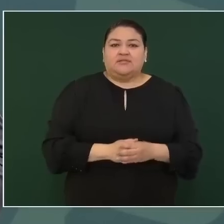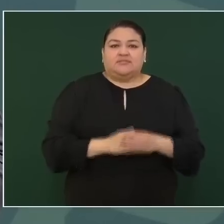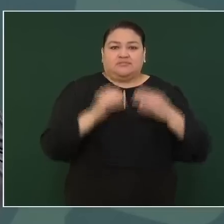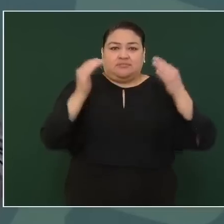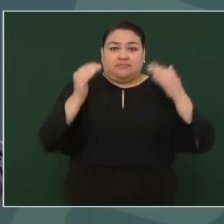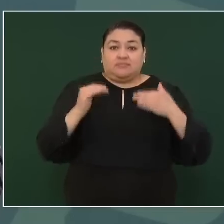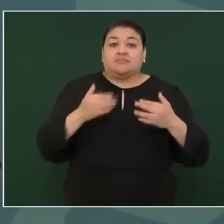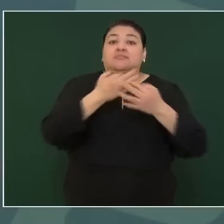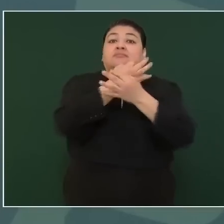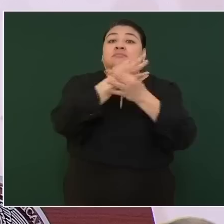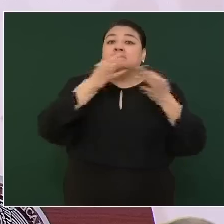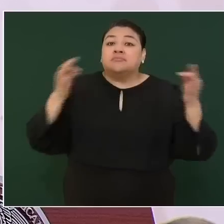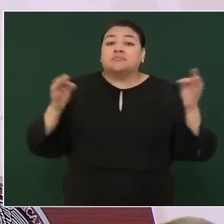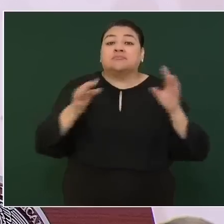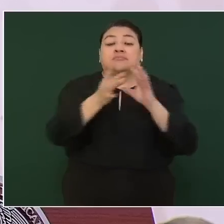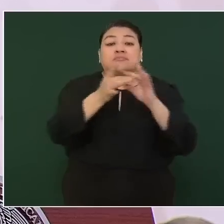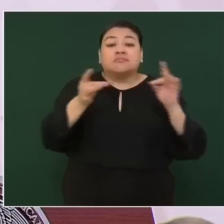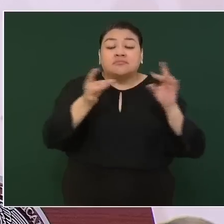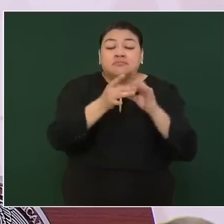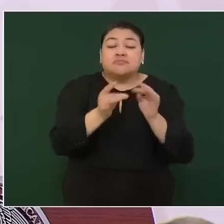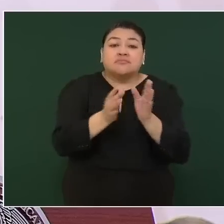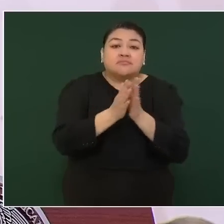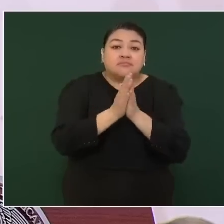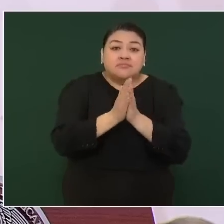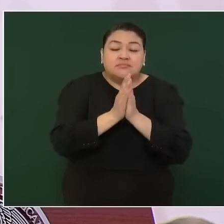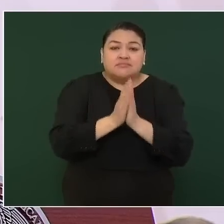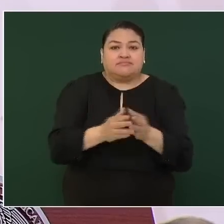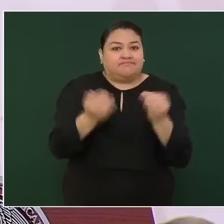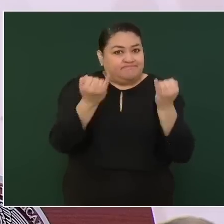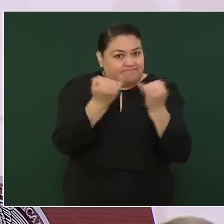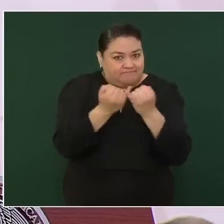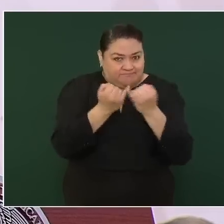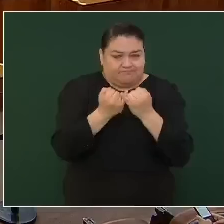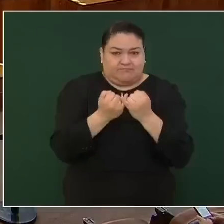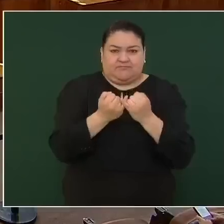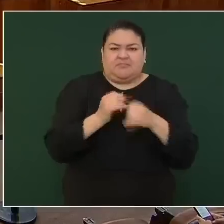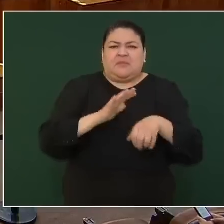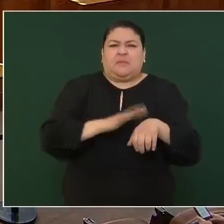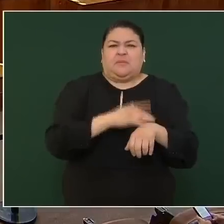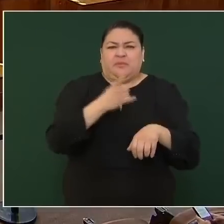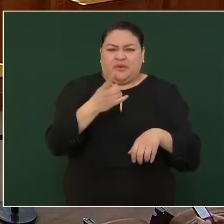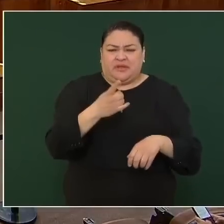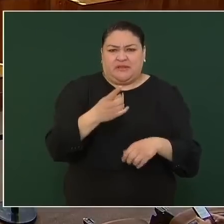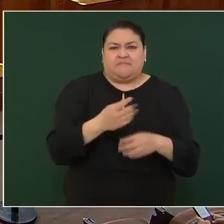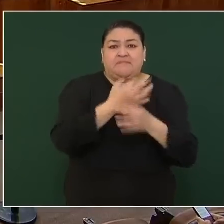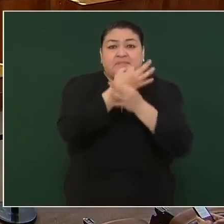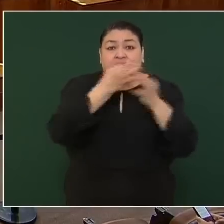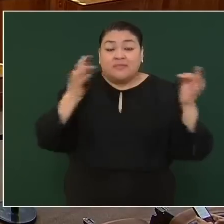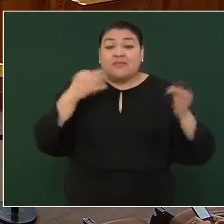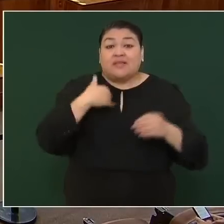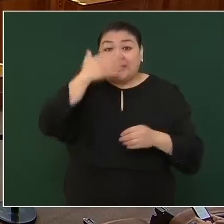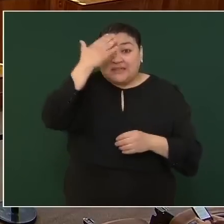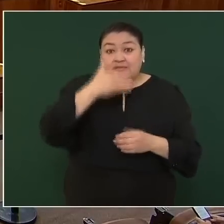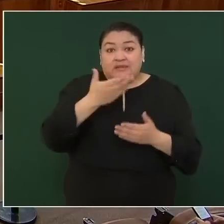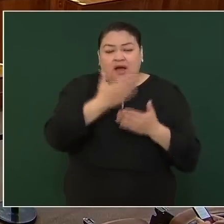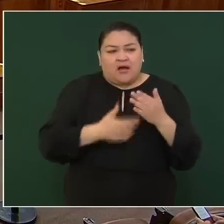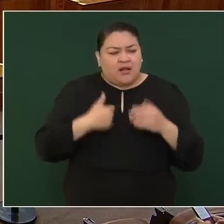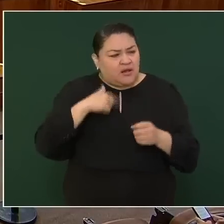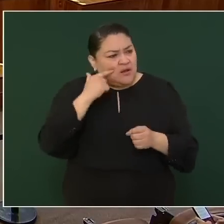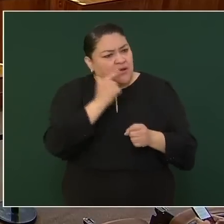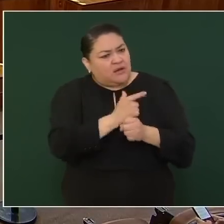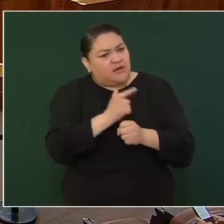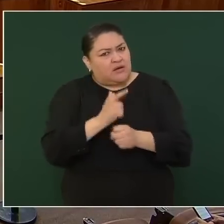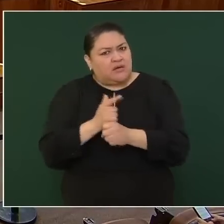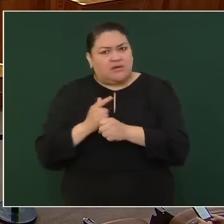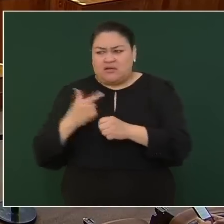Informar esto siempre es importante, ahora es más importante también por otra razón, porque estamos viendo un flujo los últimos